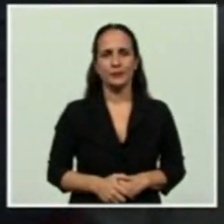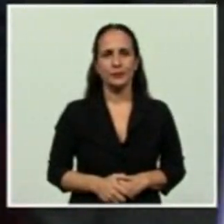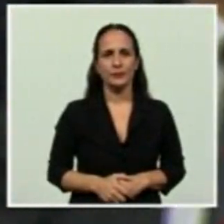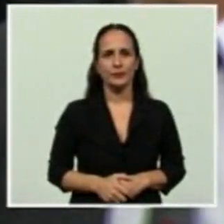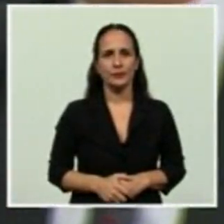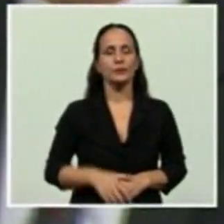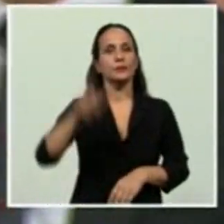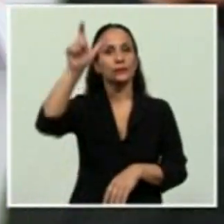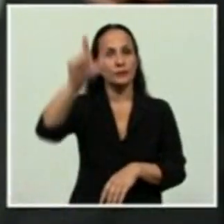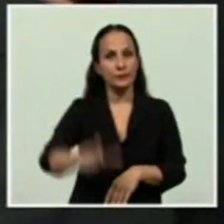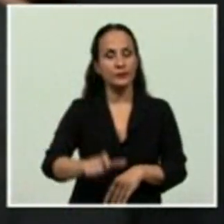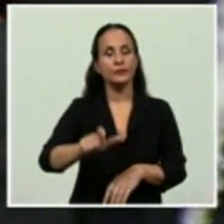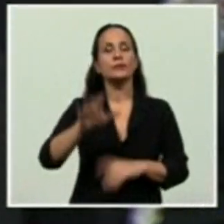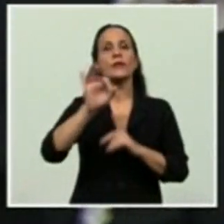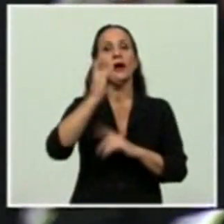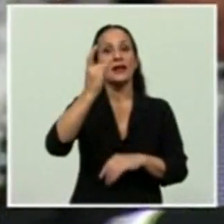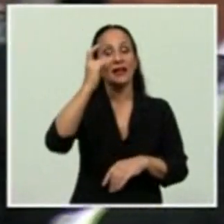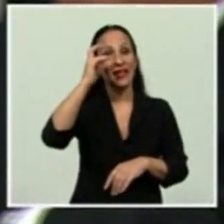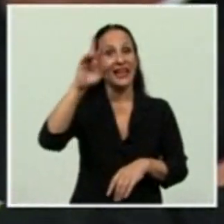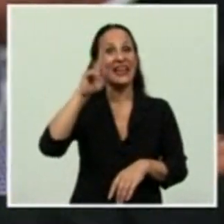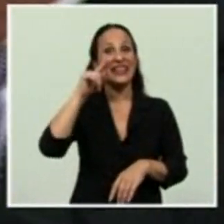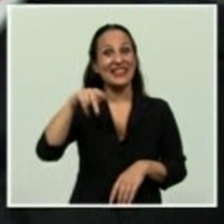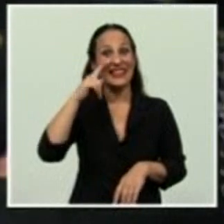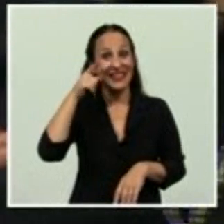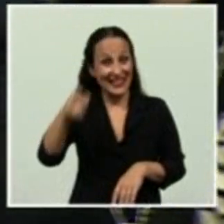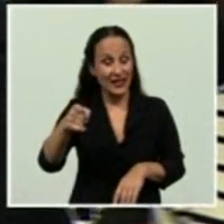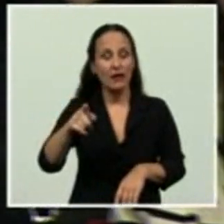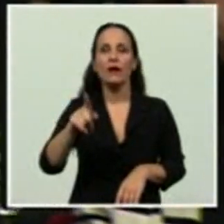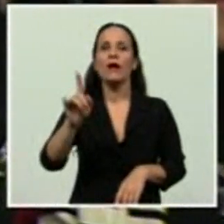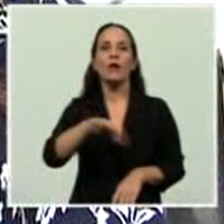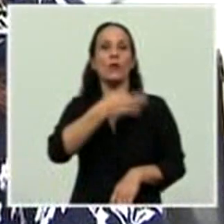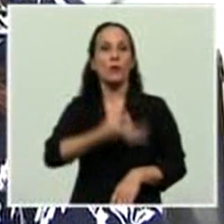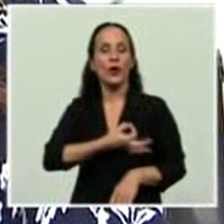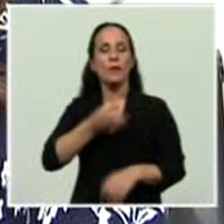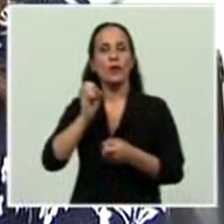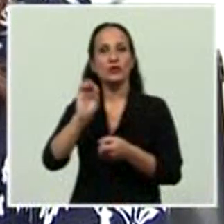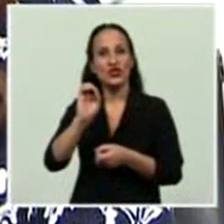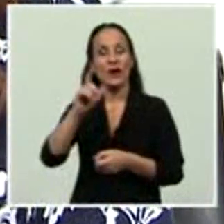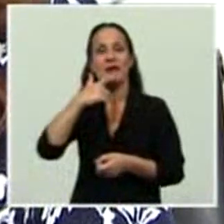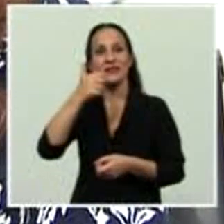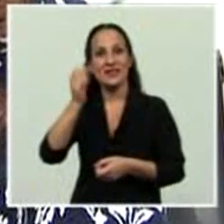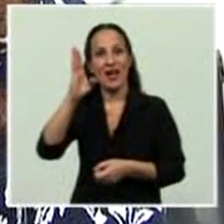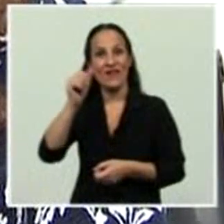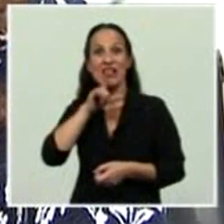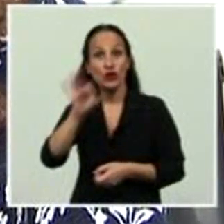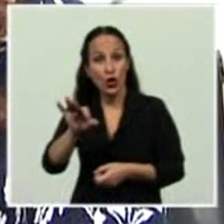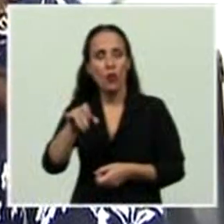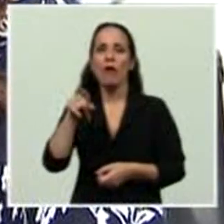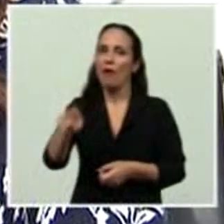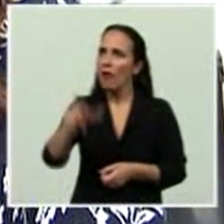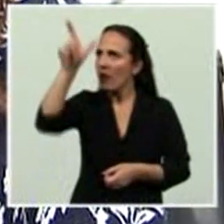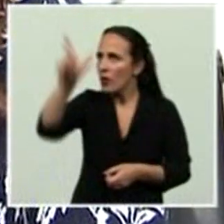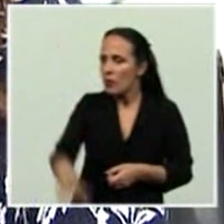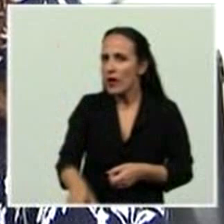Carlos Alberto querini que ha recibido el premio Jorge sábato es un experto en